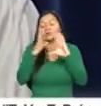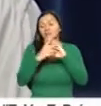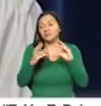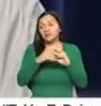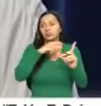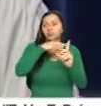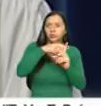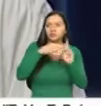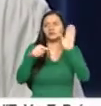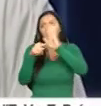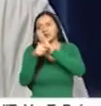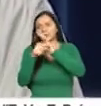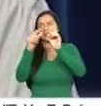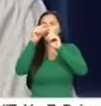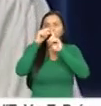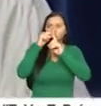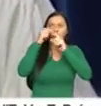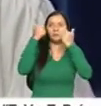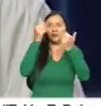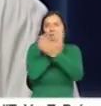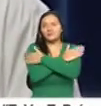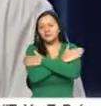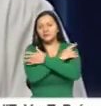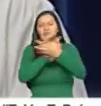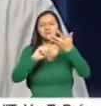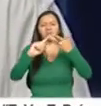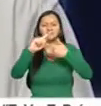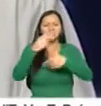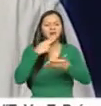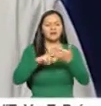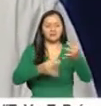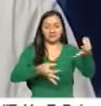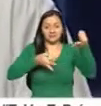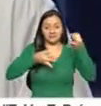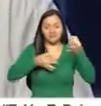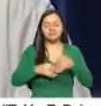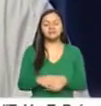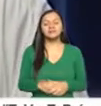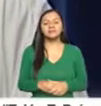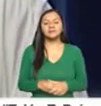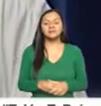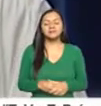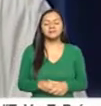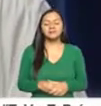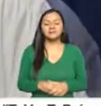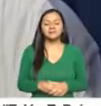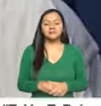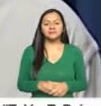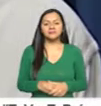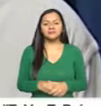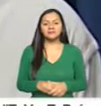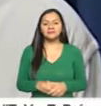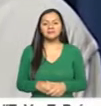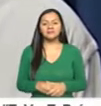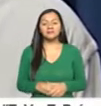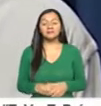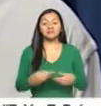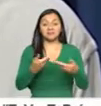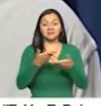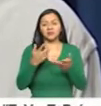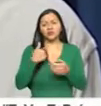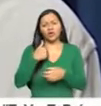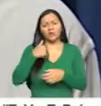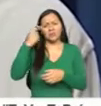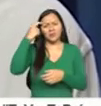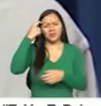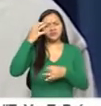el cariño que la gente siente por esta revolución, por su presidente. Pero también las agresiones, los insultos de los mismos de siempre, ¿no? Como van las cosas, yo tengo